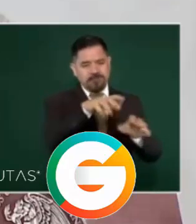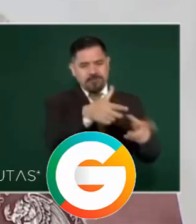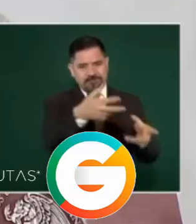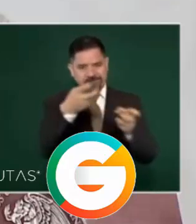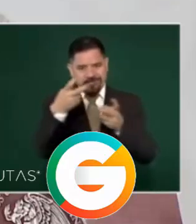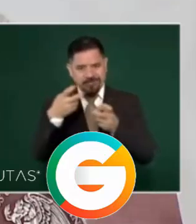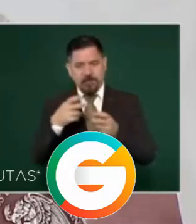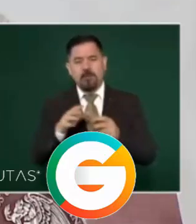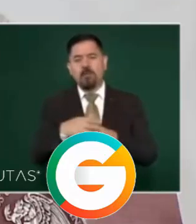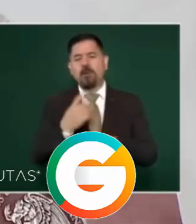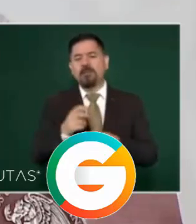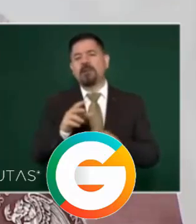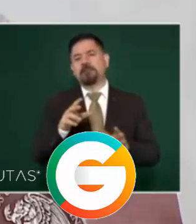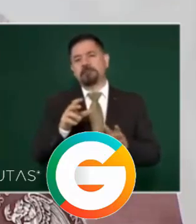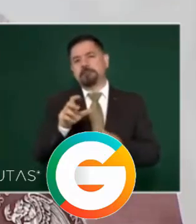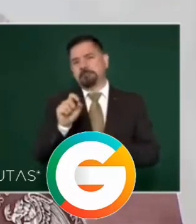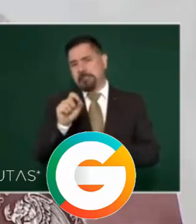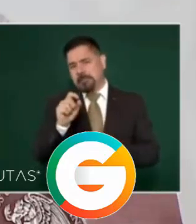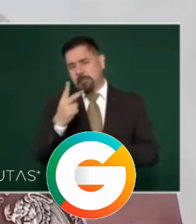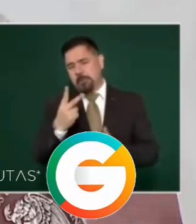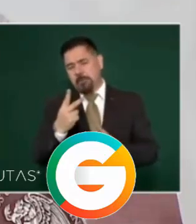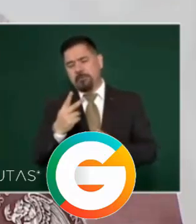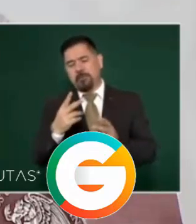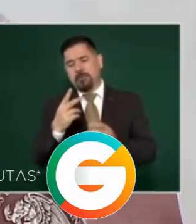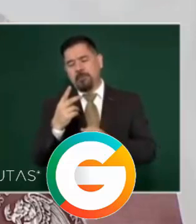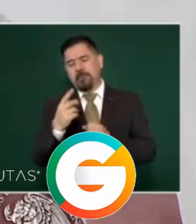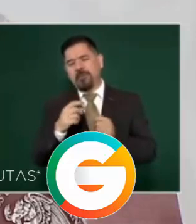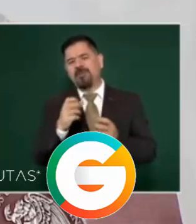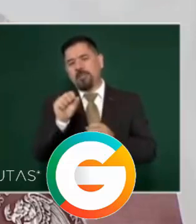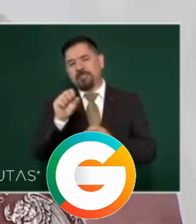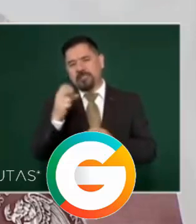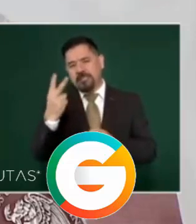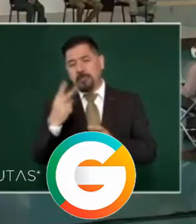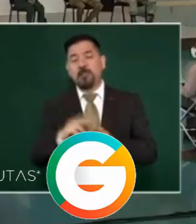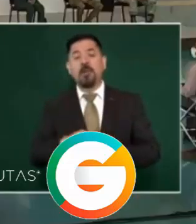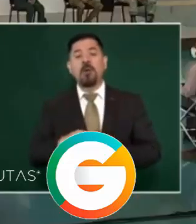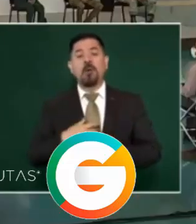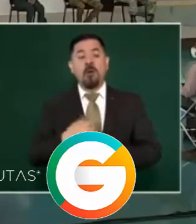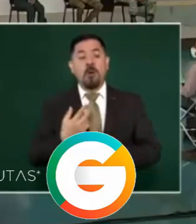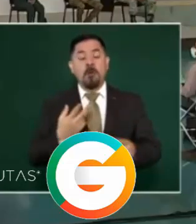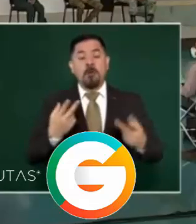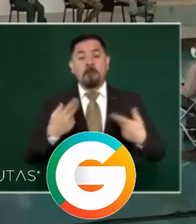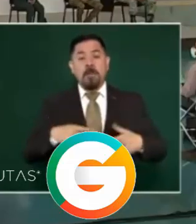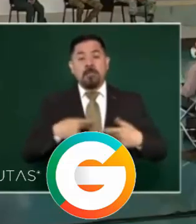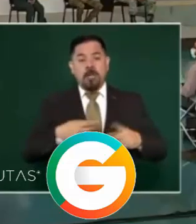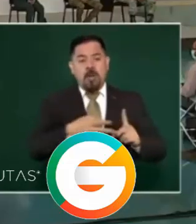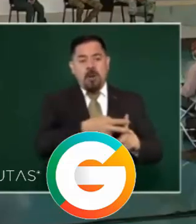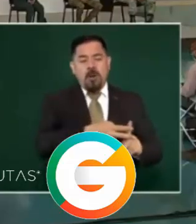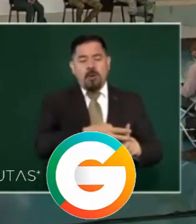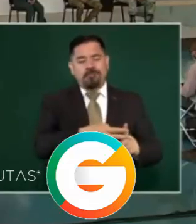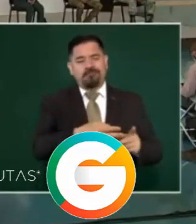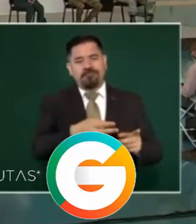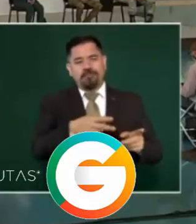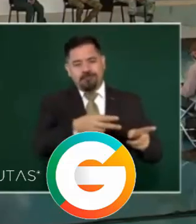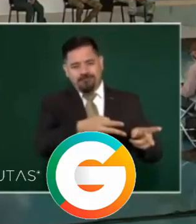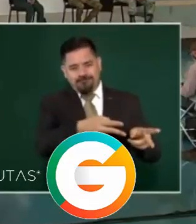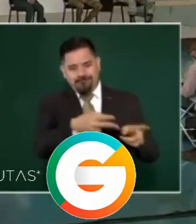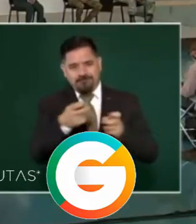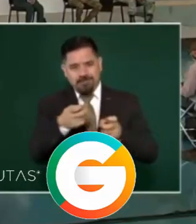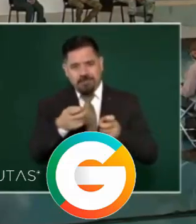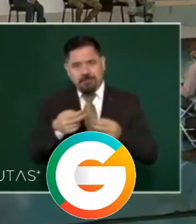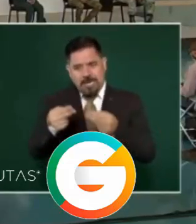de 62. Trata de personas, un solo evento en septiembre, pero este